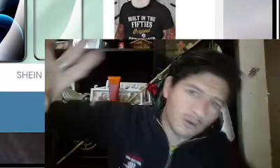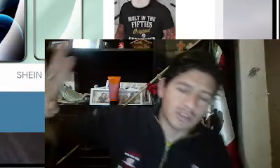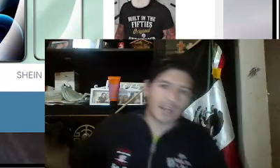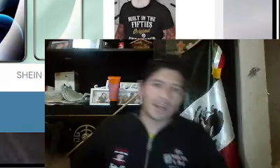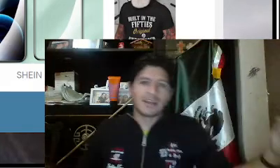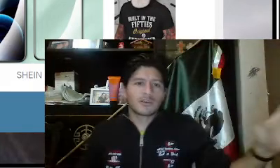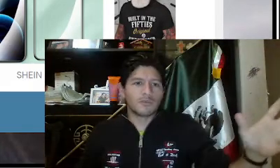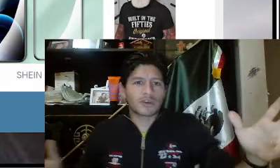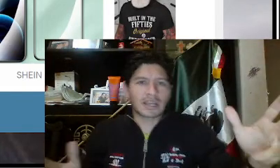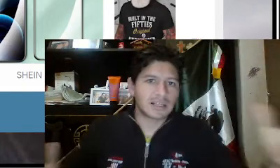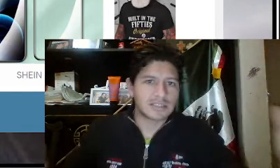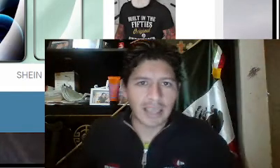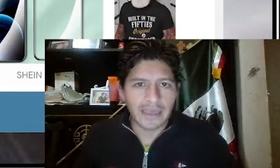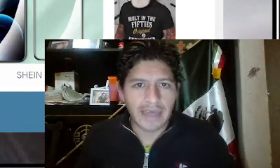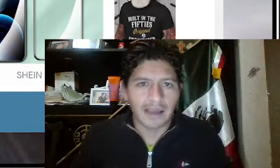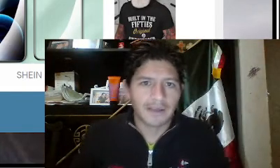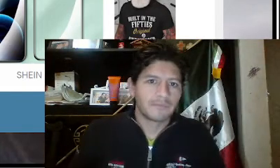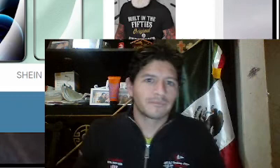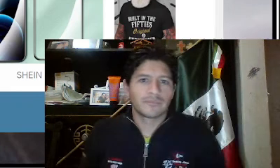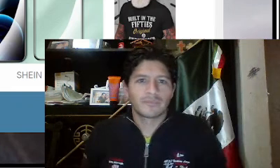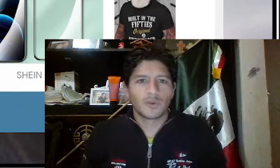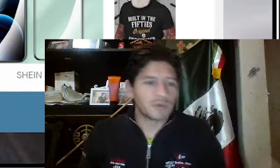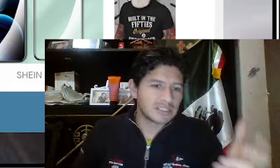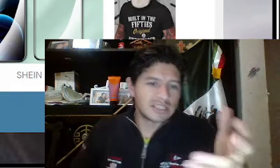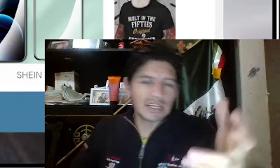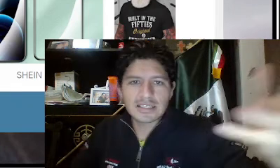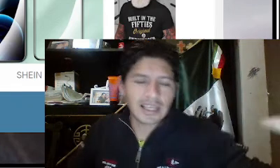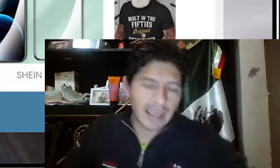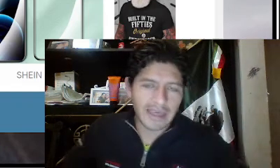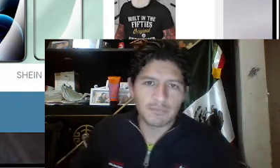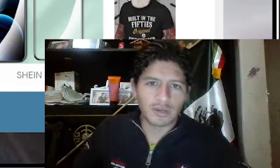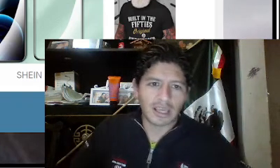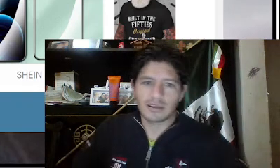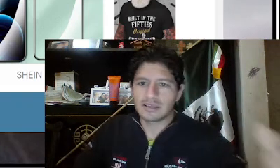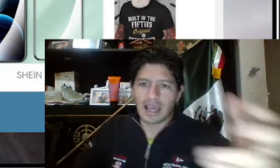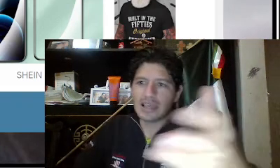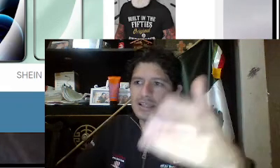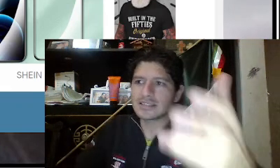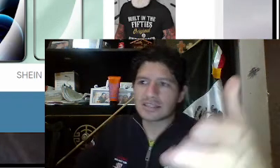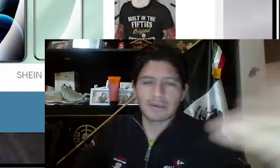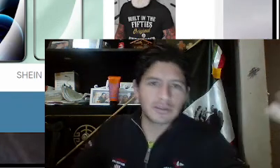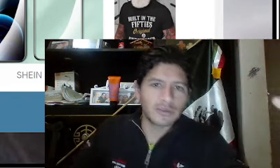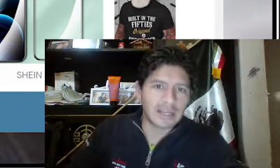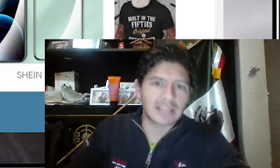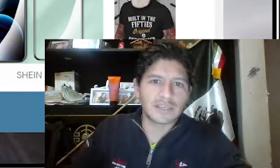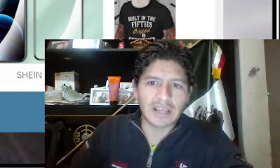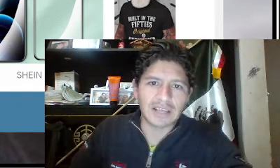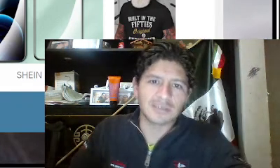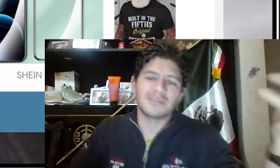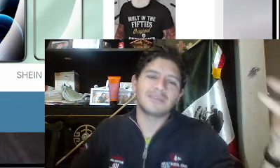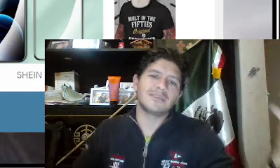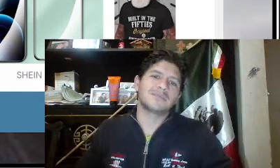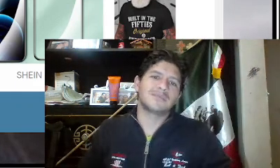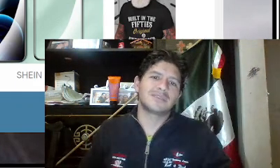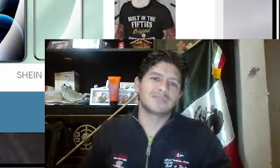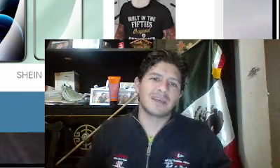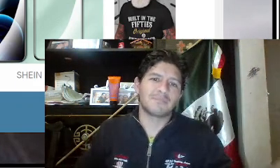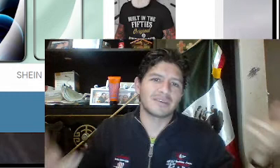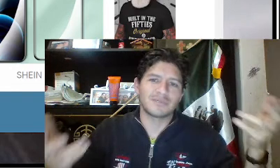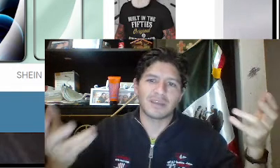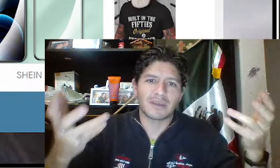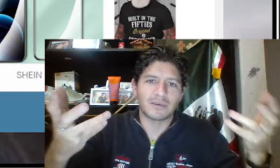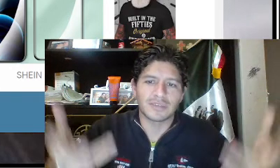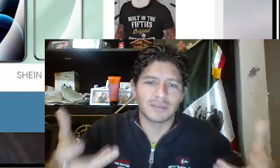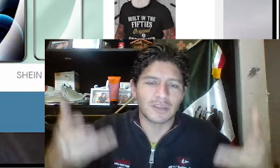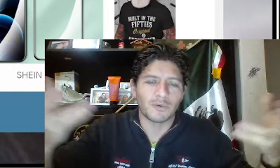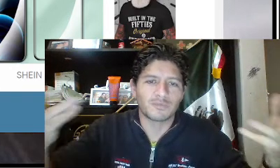mi chavo, córtale. ¿Cómo que se queda? No puedes decir que se queda porque ahí ya estás hablando de ratificación. Es